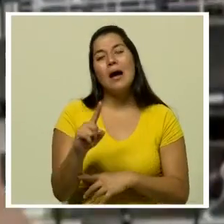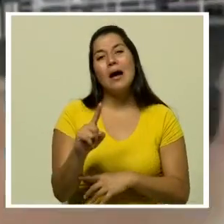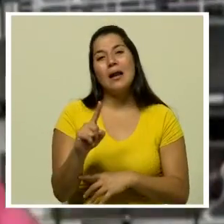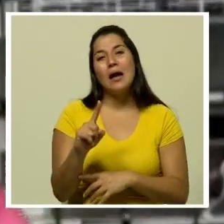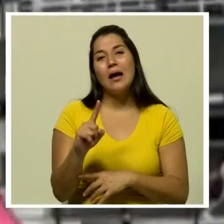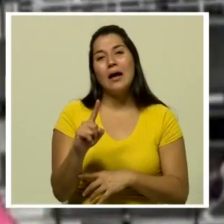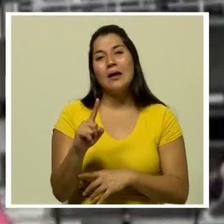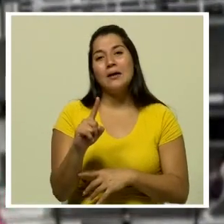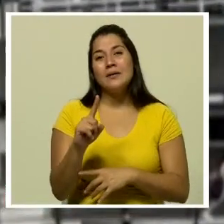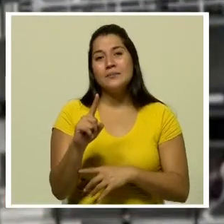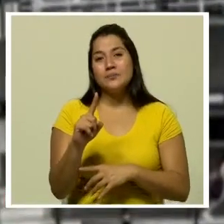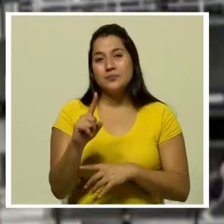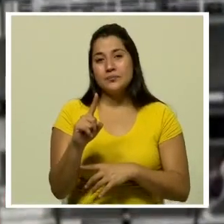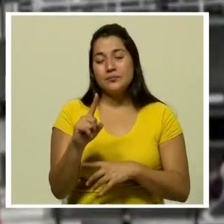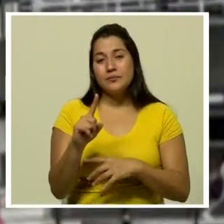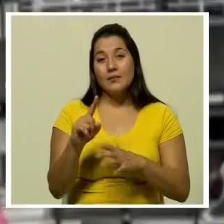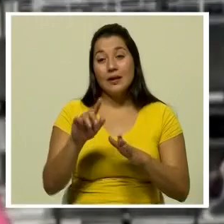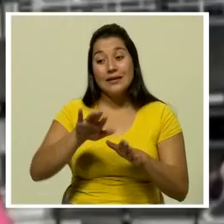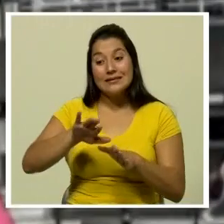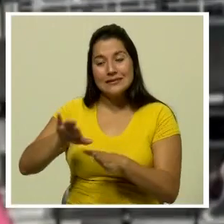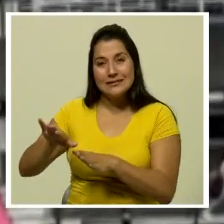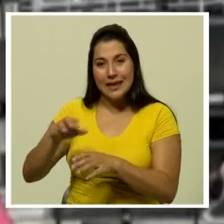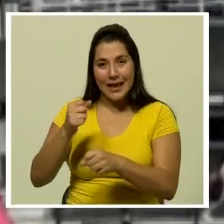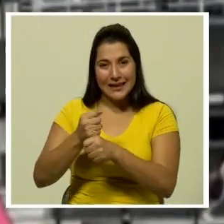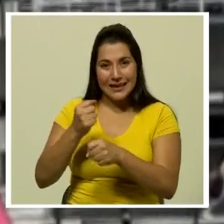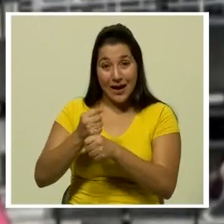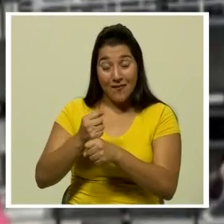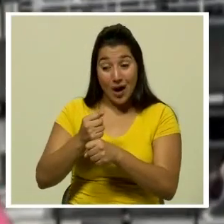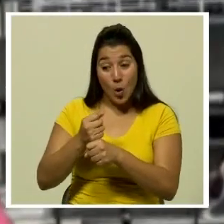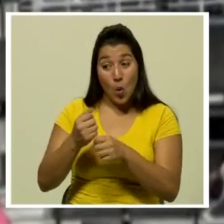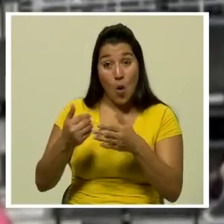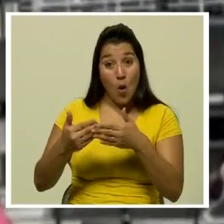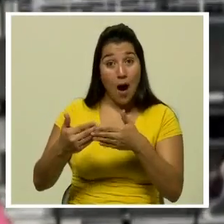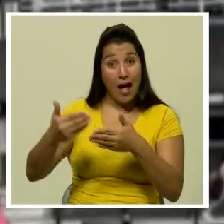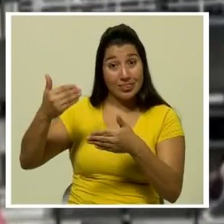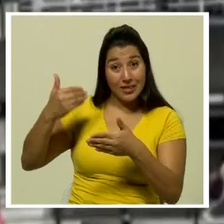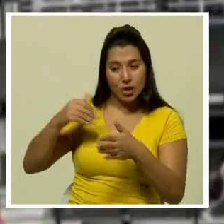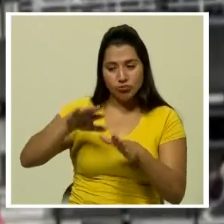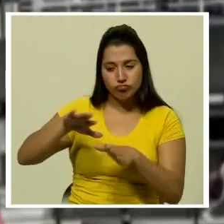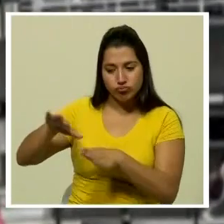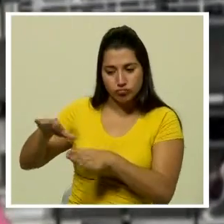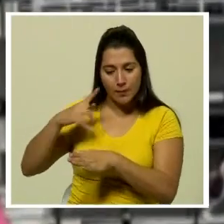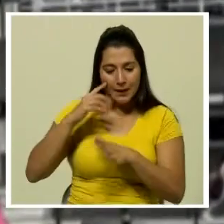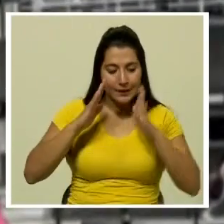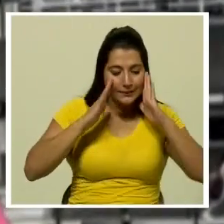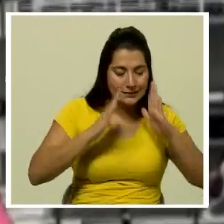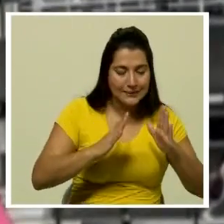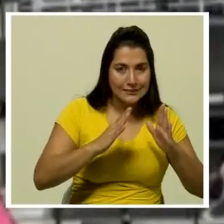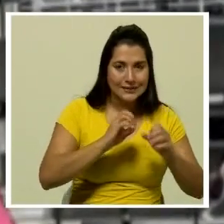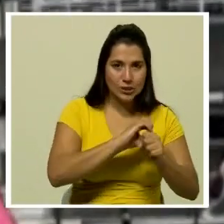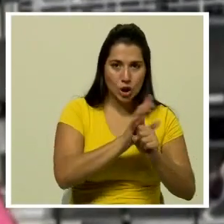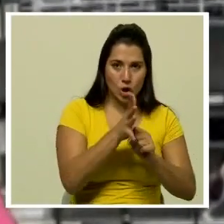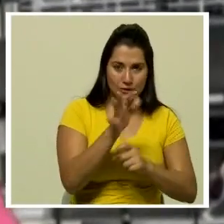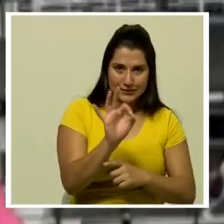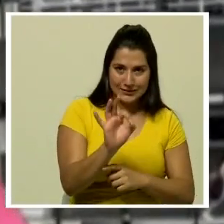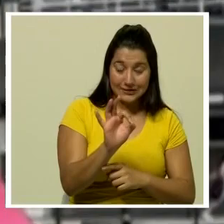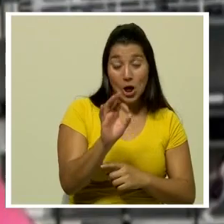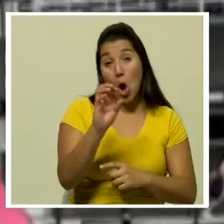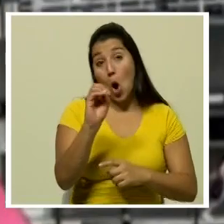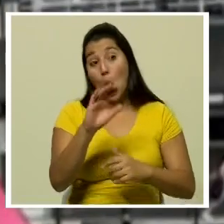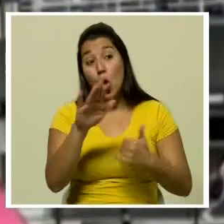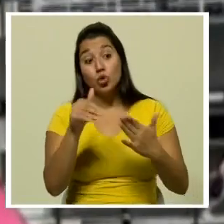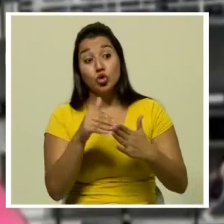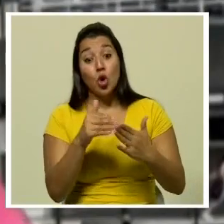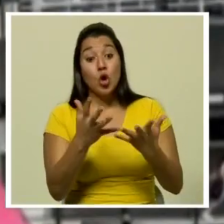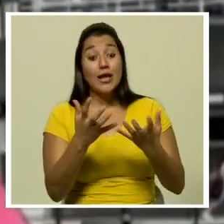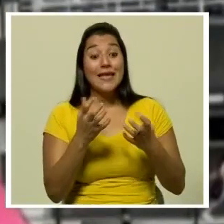venía haciendo su gobierno y se detuvo por el COVID, o todo lo que en este momento va a hacer